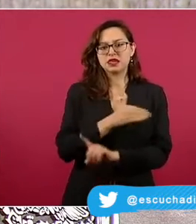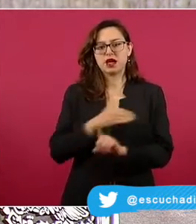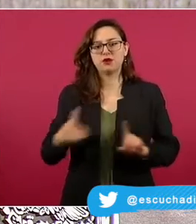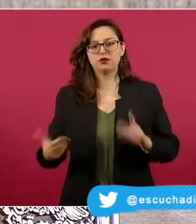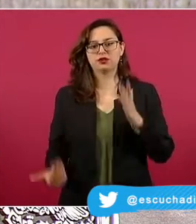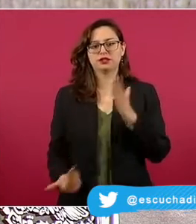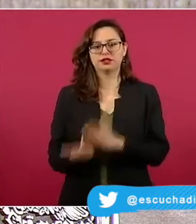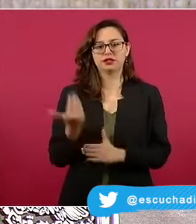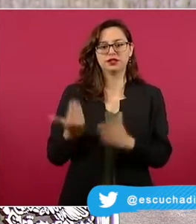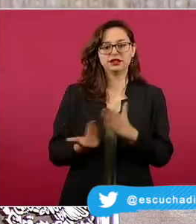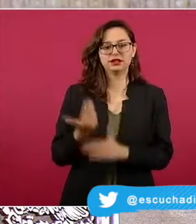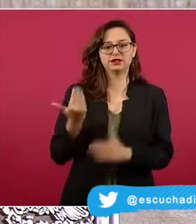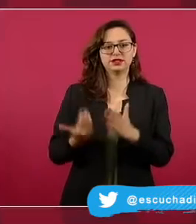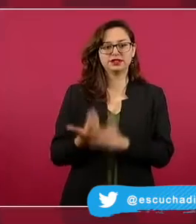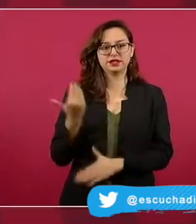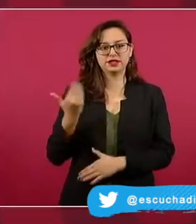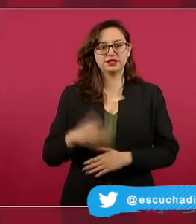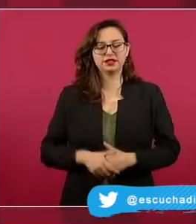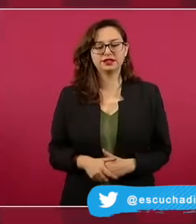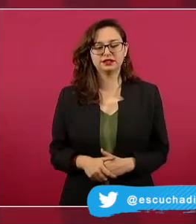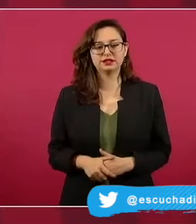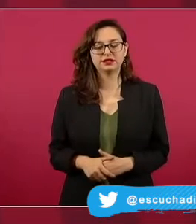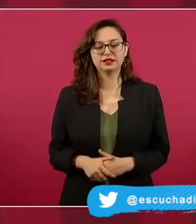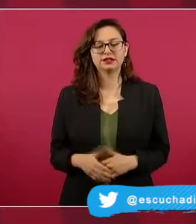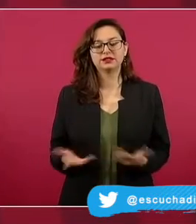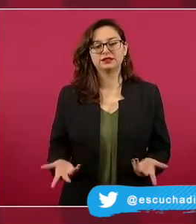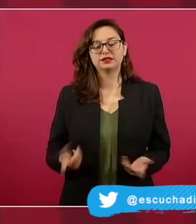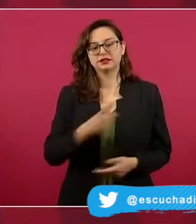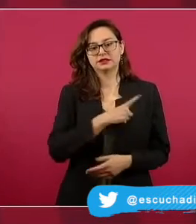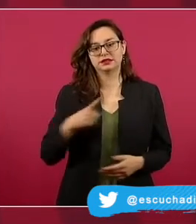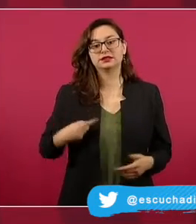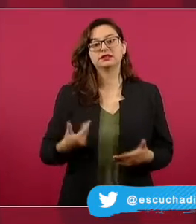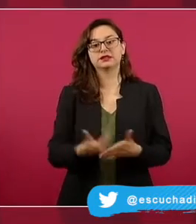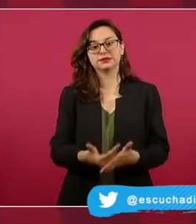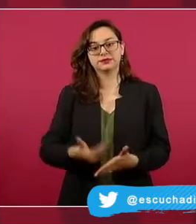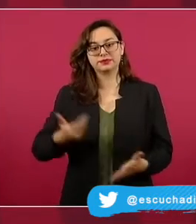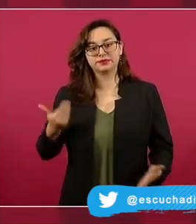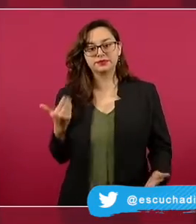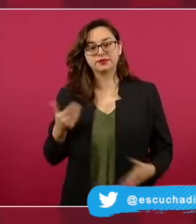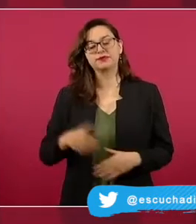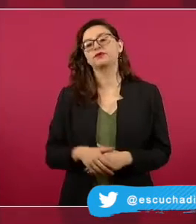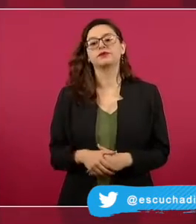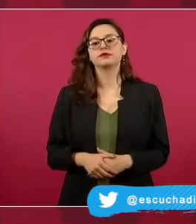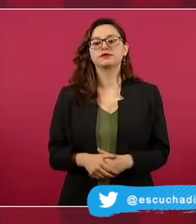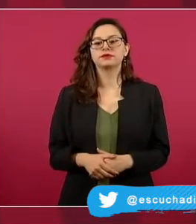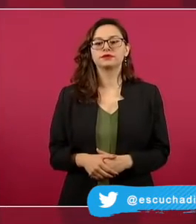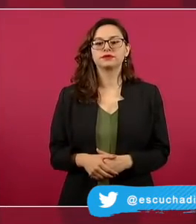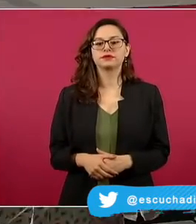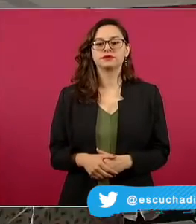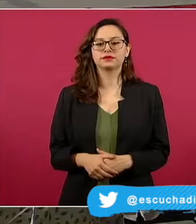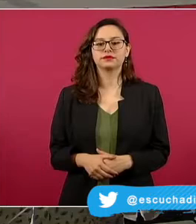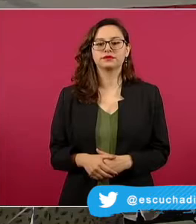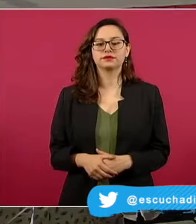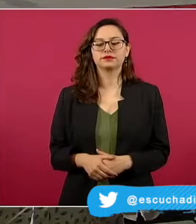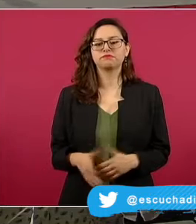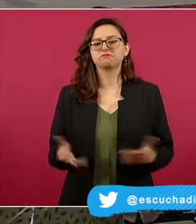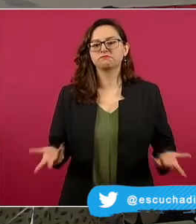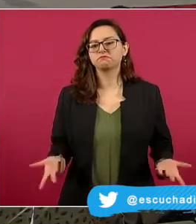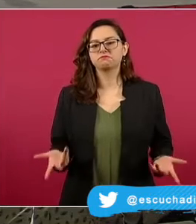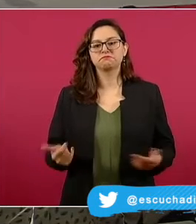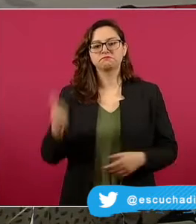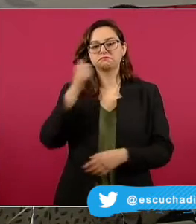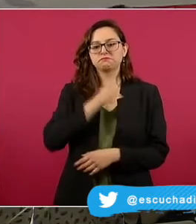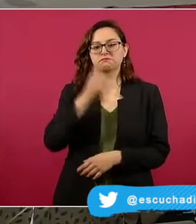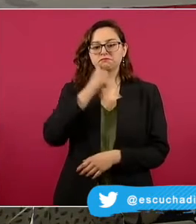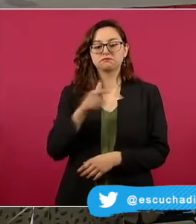Antropología e Historia, Diego Prieto, informó antes, sobre los hallazgos arqueológicos encontrados en los alrededores de los trayectos como del todos los